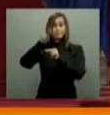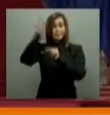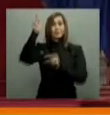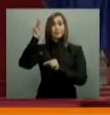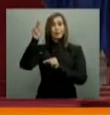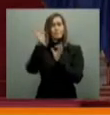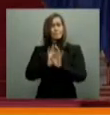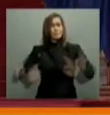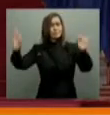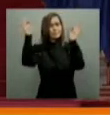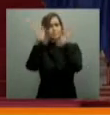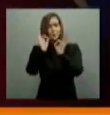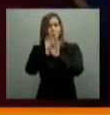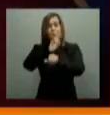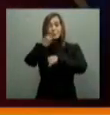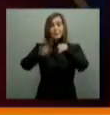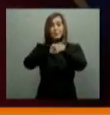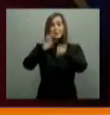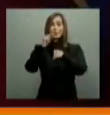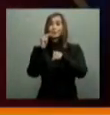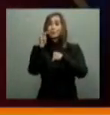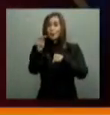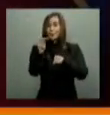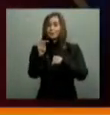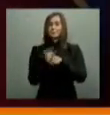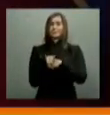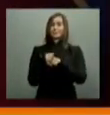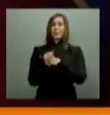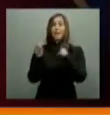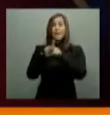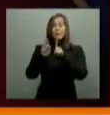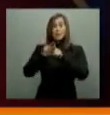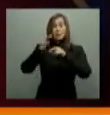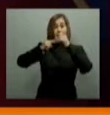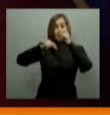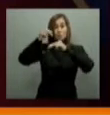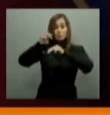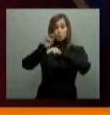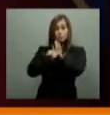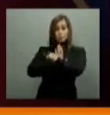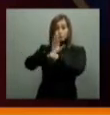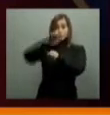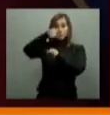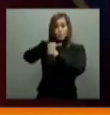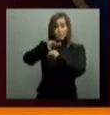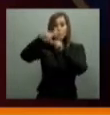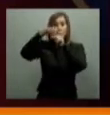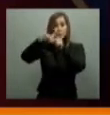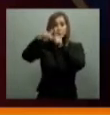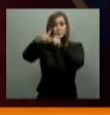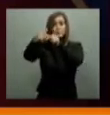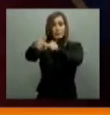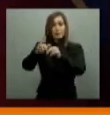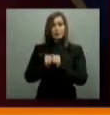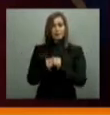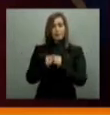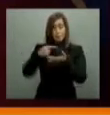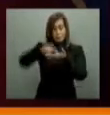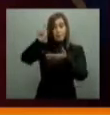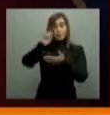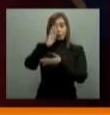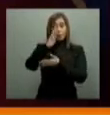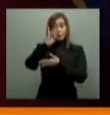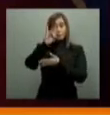parches por supuesto en un momento dado se desprenden y cuando viene un gobierno nuevo que no es el gobierno que está a veces incluso de su